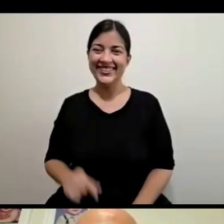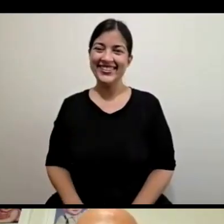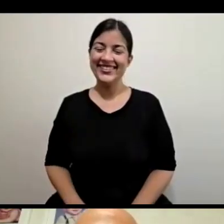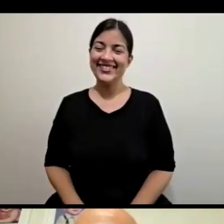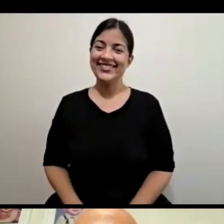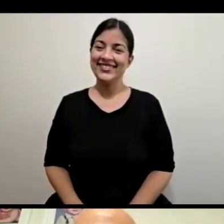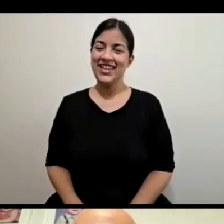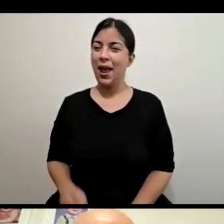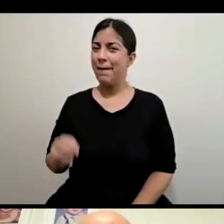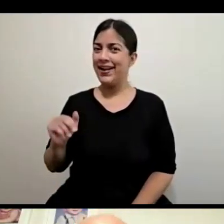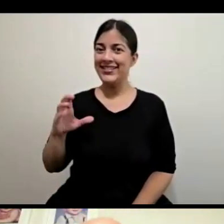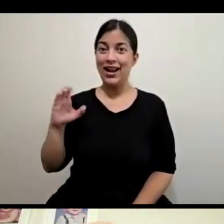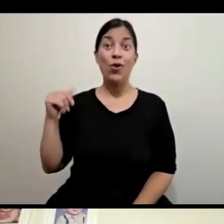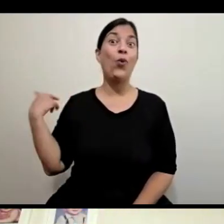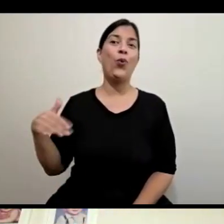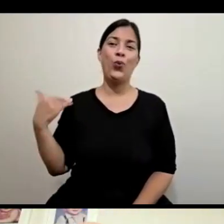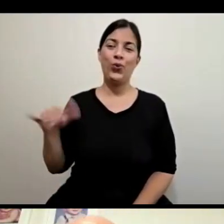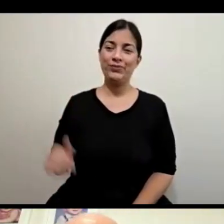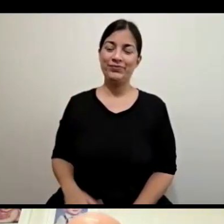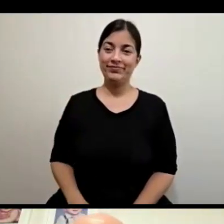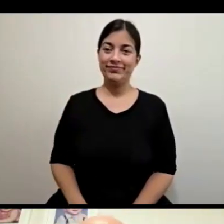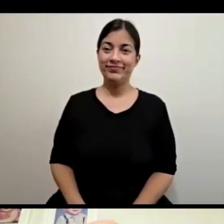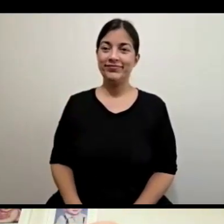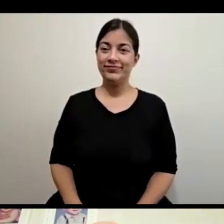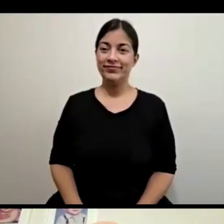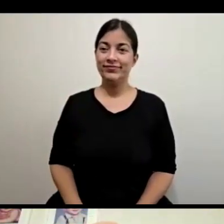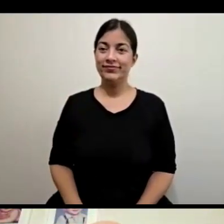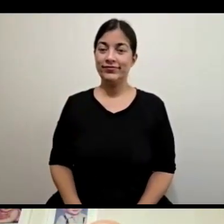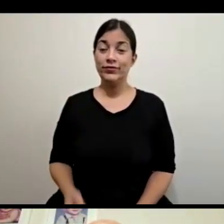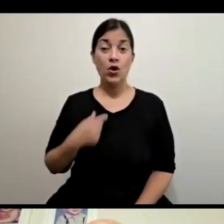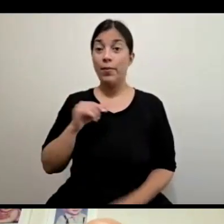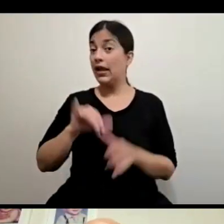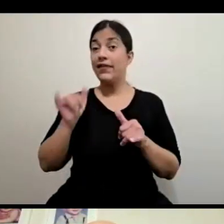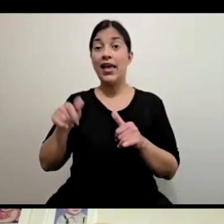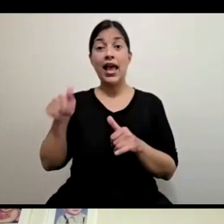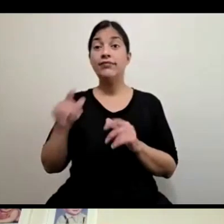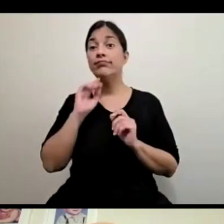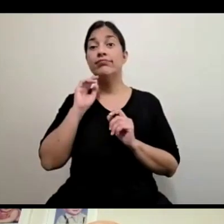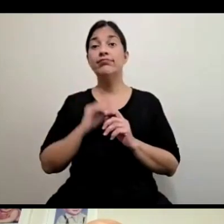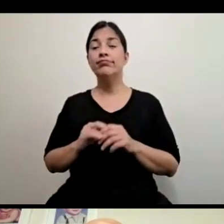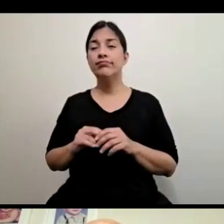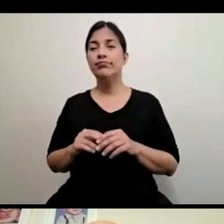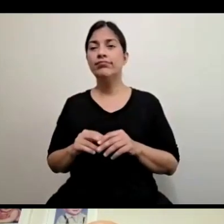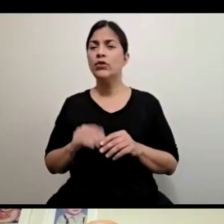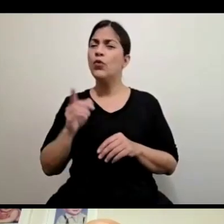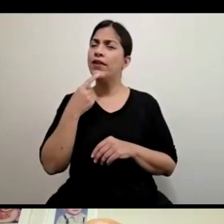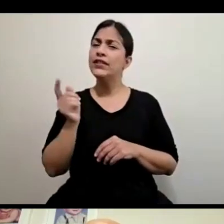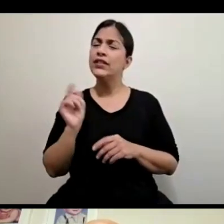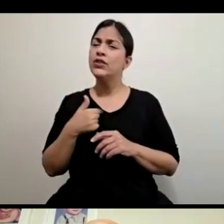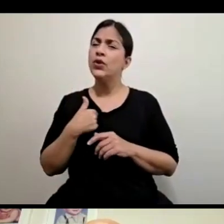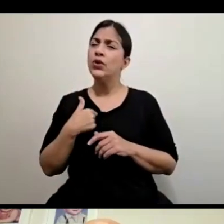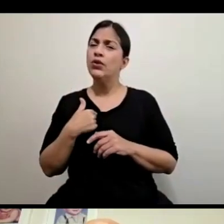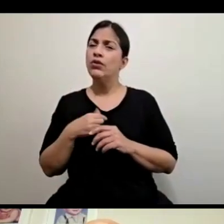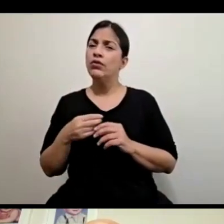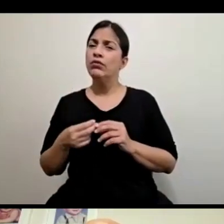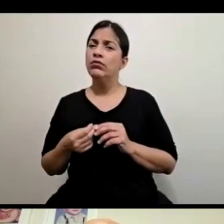Marcelo era tremendo. Porque así que me quedé allí en el taller y te voy a decir, estuve...